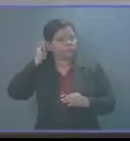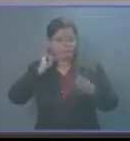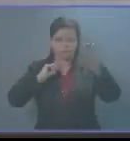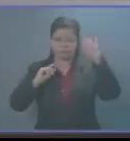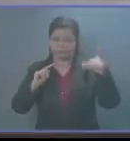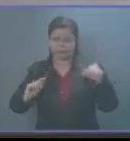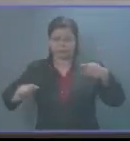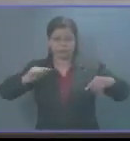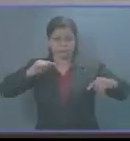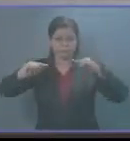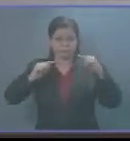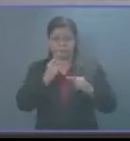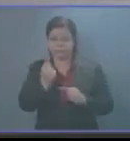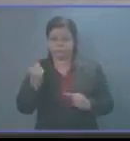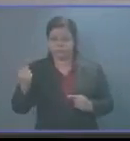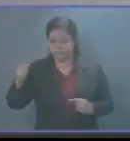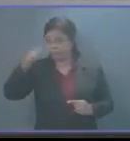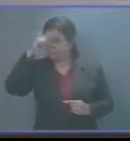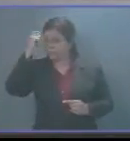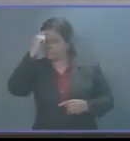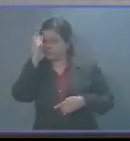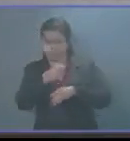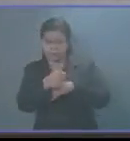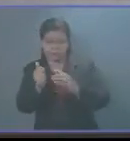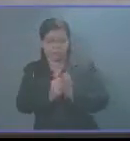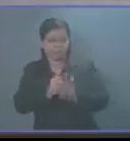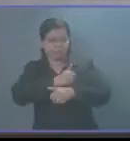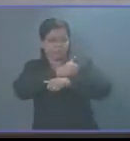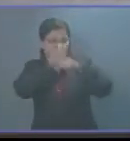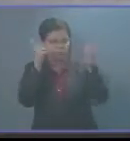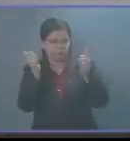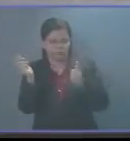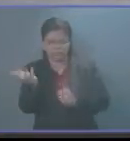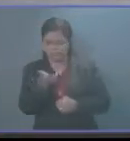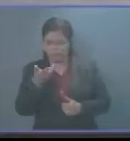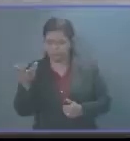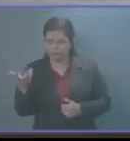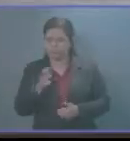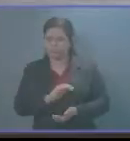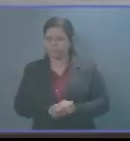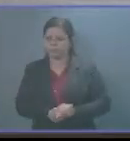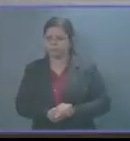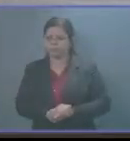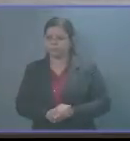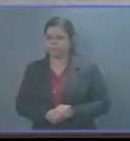personal técnico de la Asamblea Legislativa, buenos días a todos y todas.